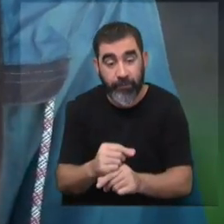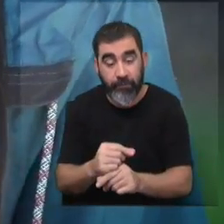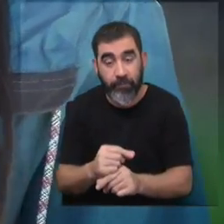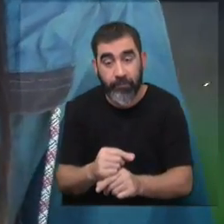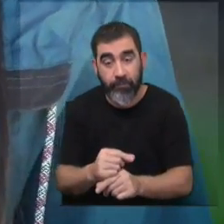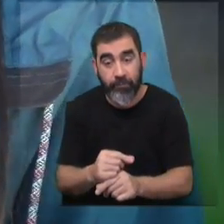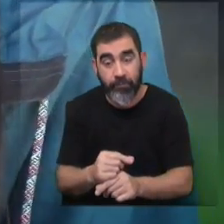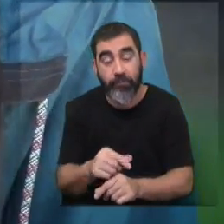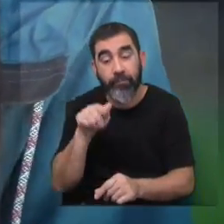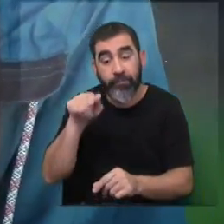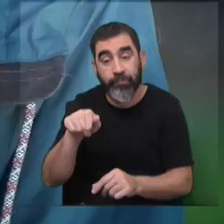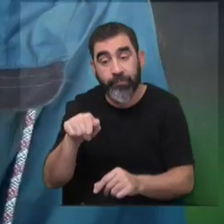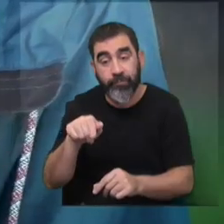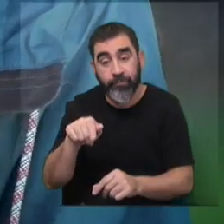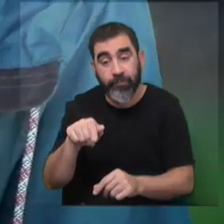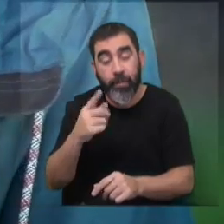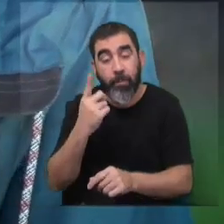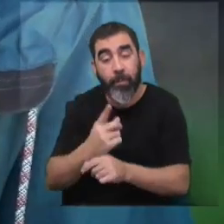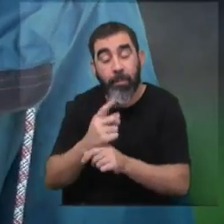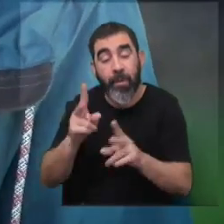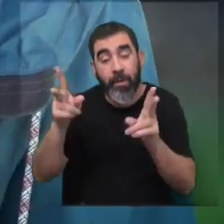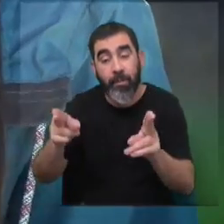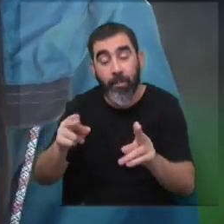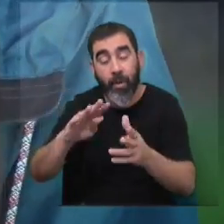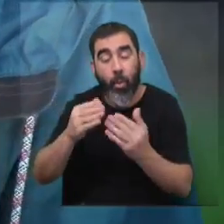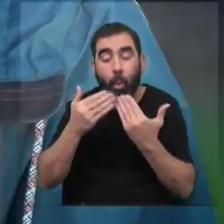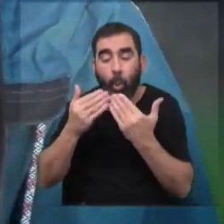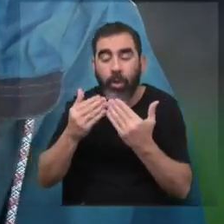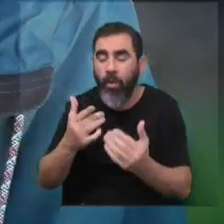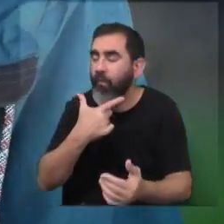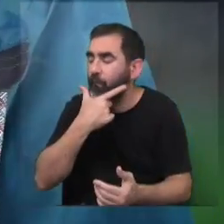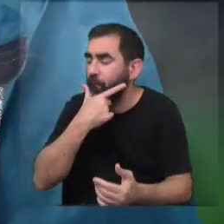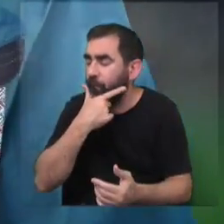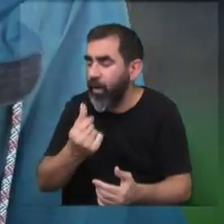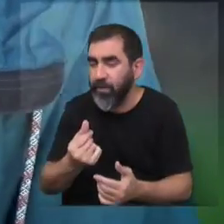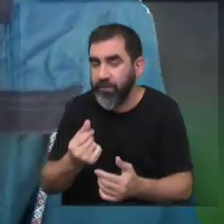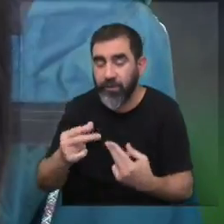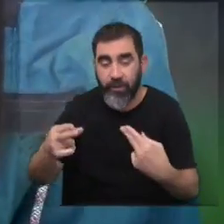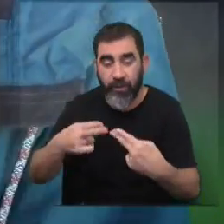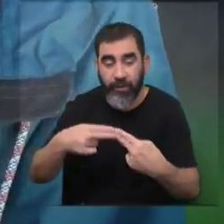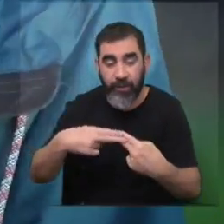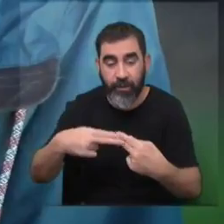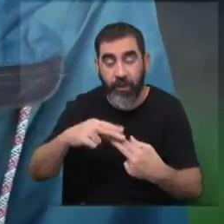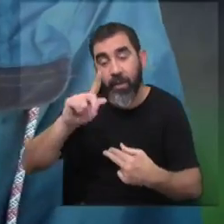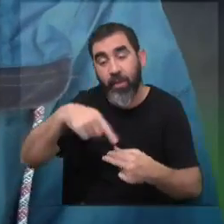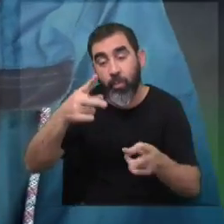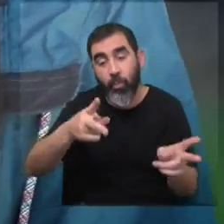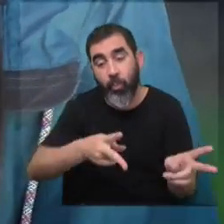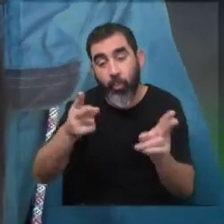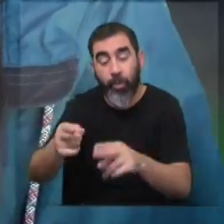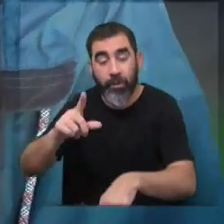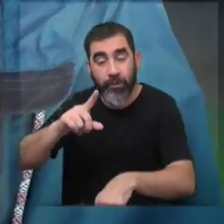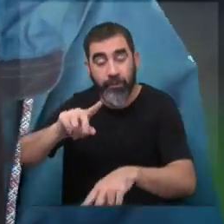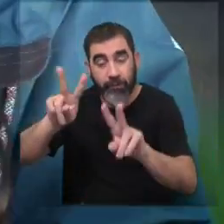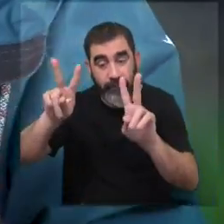Esta fase consiste en una primera parte que es un cuestionario muy simple, que es online, y luego hay una segunda parte que